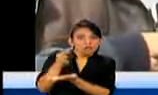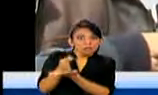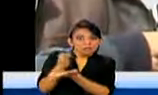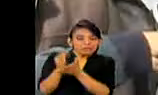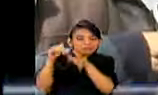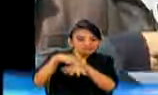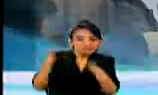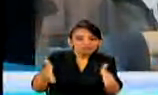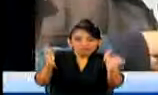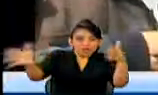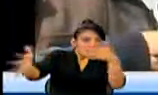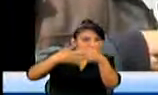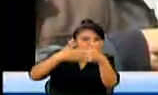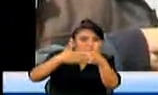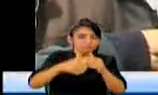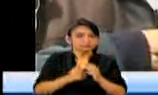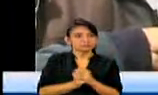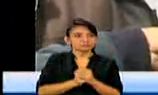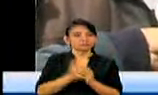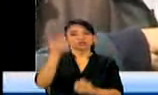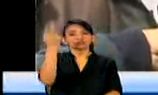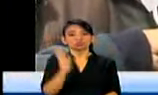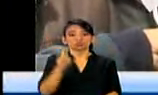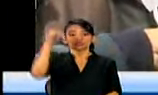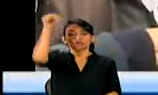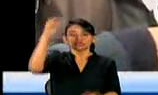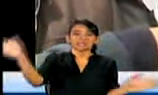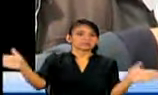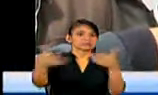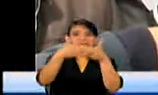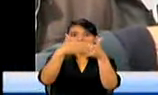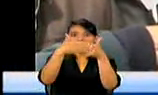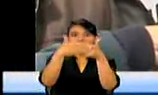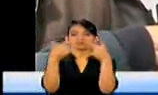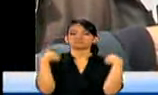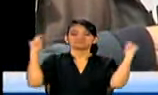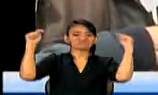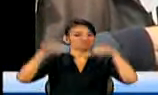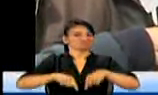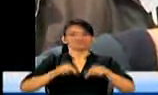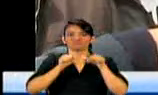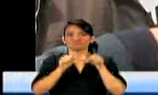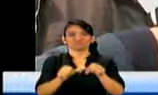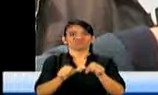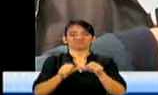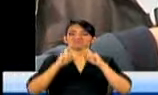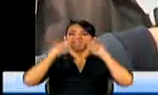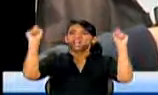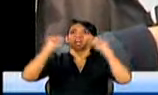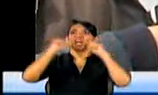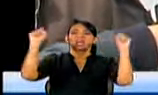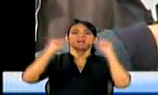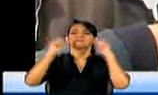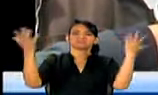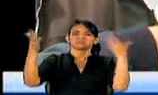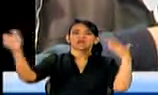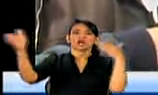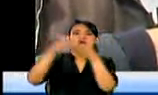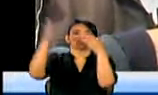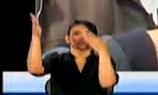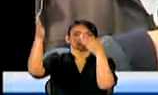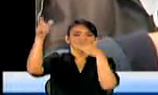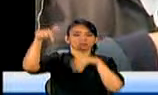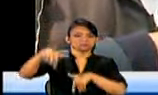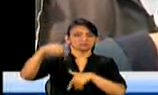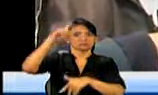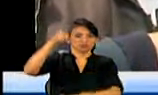vía entre sur y norte, no están circulando. En ese sentido, estamos aquí activamente protestando en contra del actual